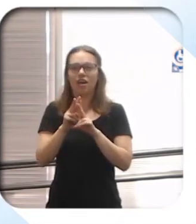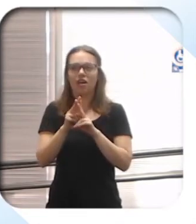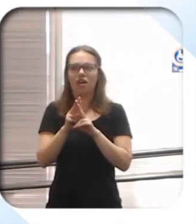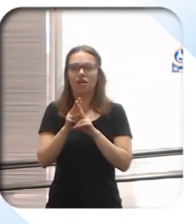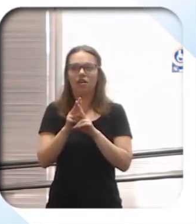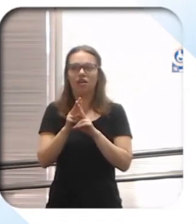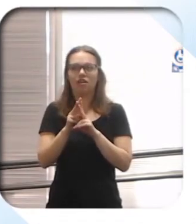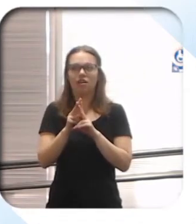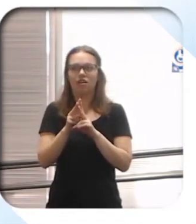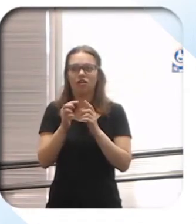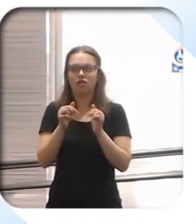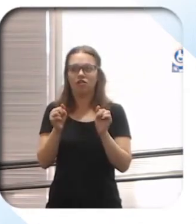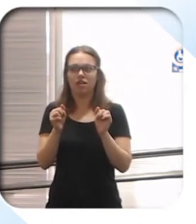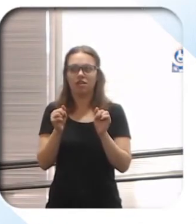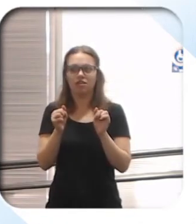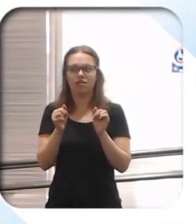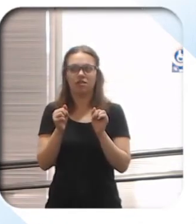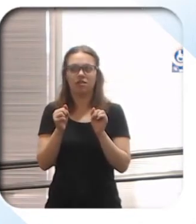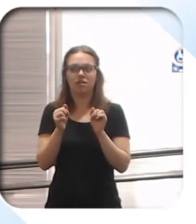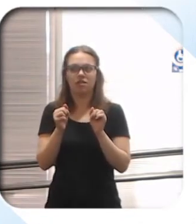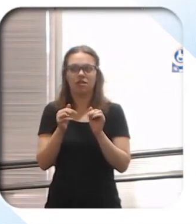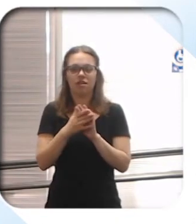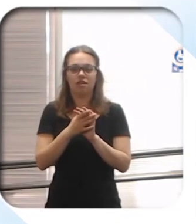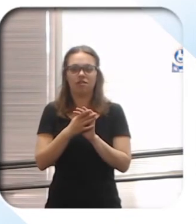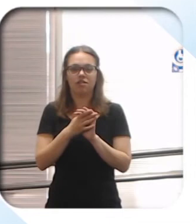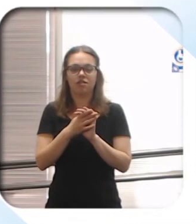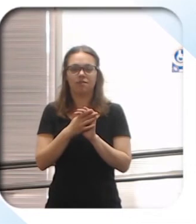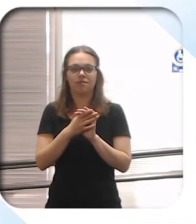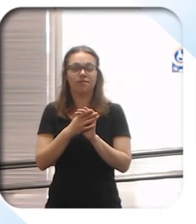comité, por eso no los traje hoy,